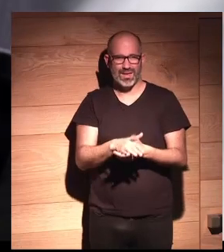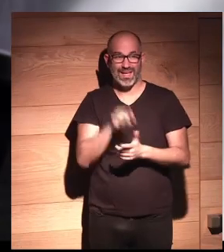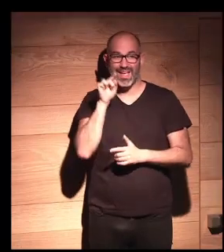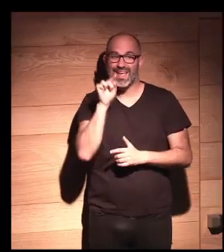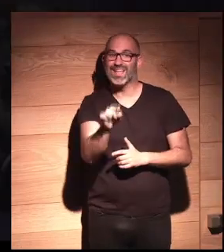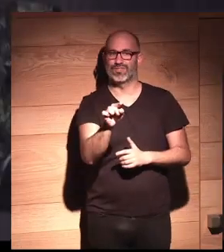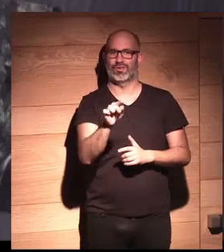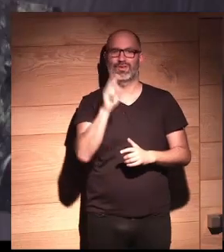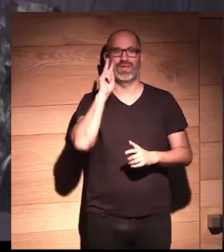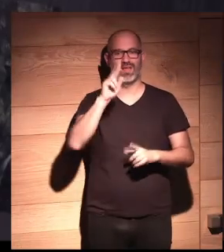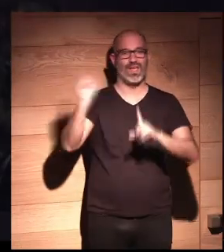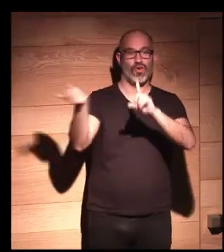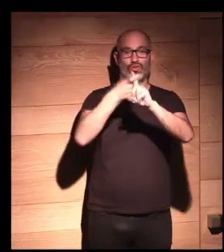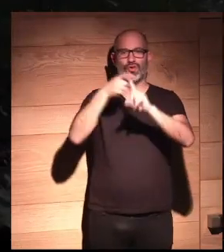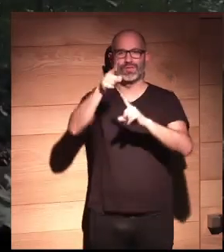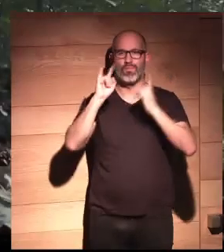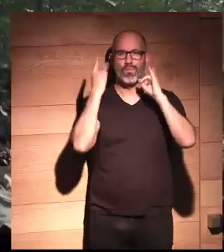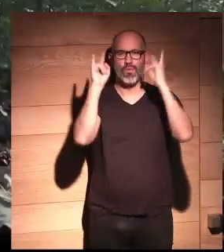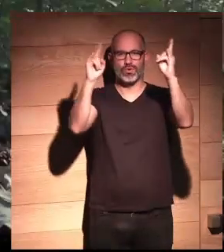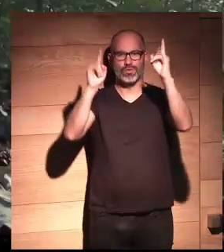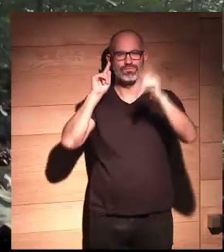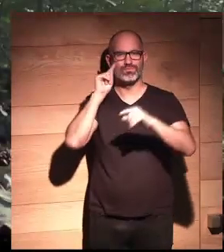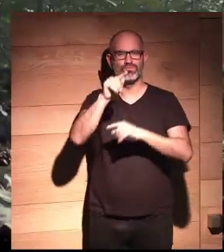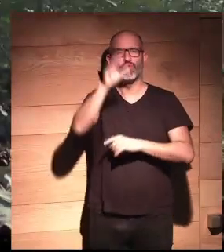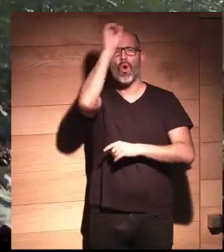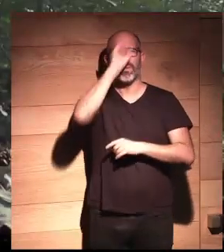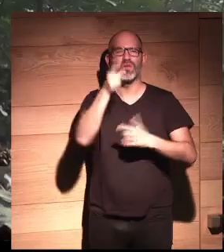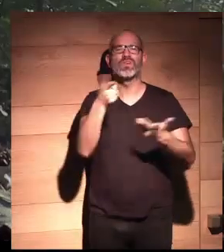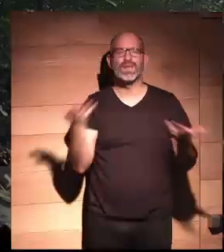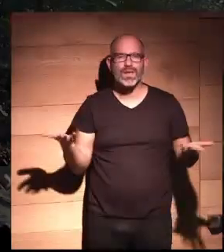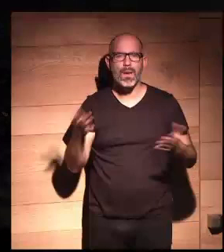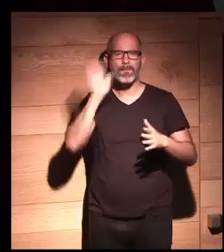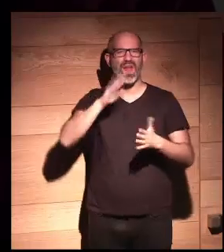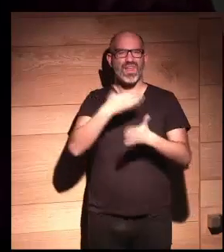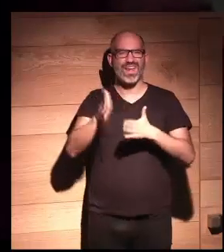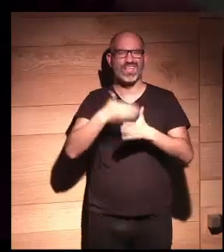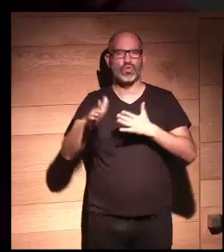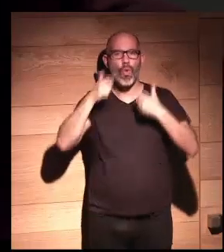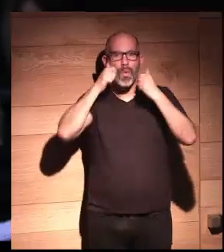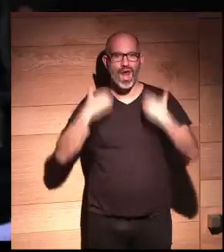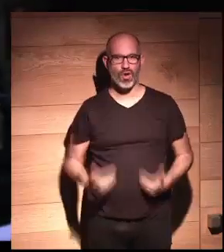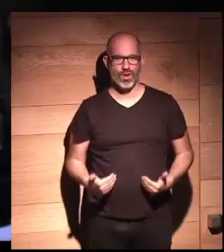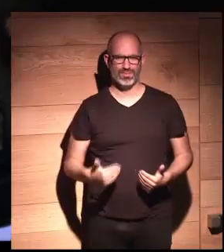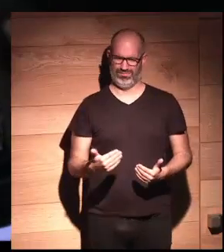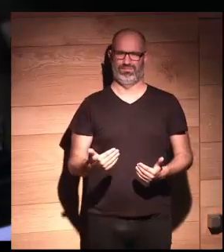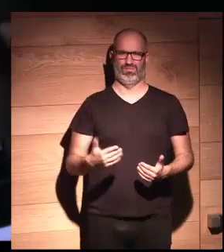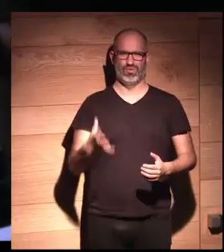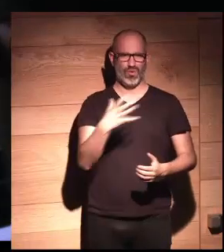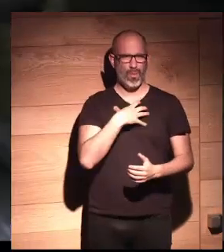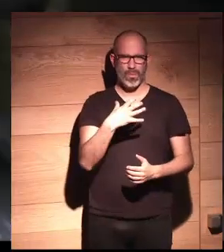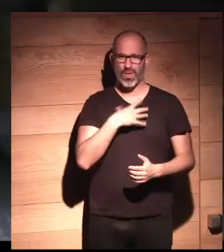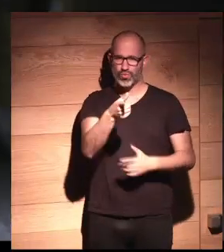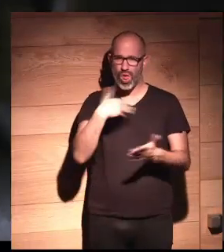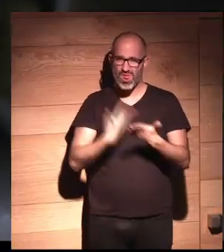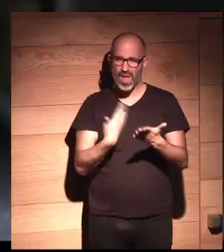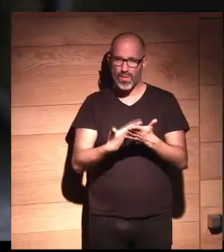Esto es lo que David encontró en ese bosque. ¿Qué opina? Parecen restos humanos. No es posible demostrar que